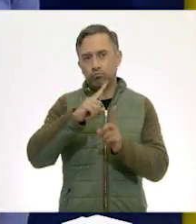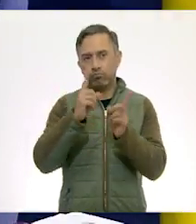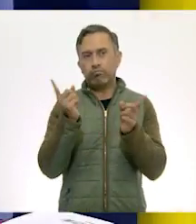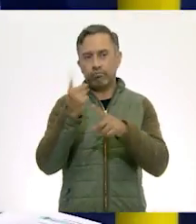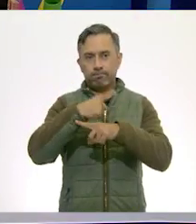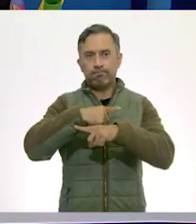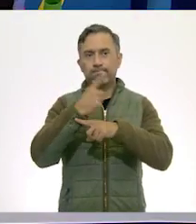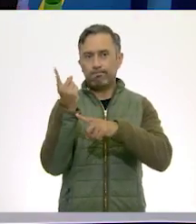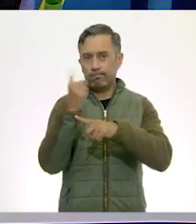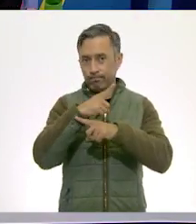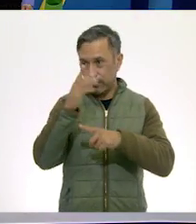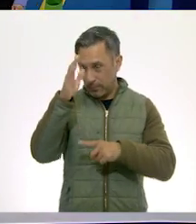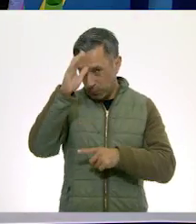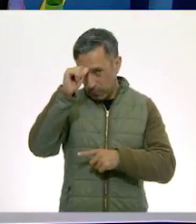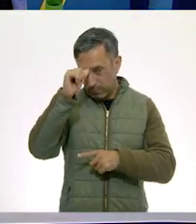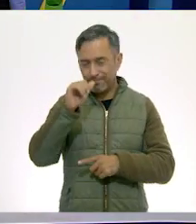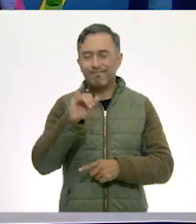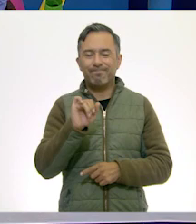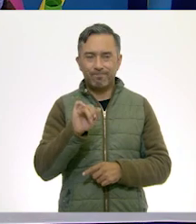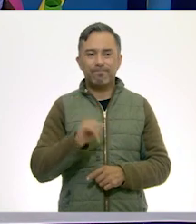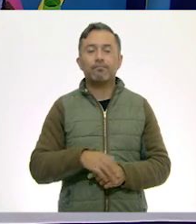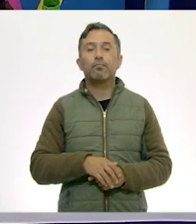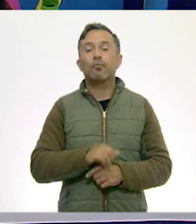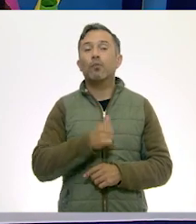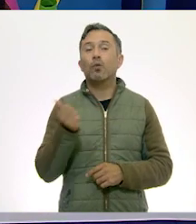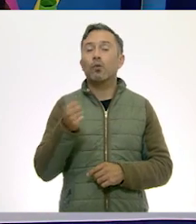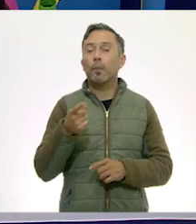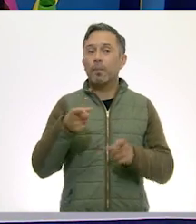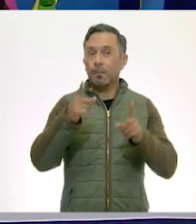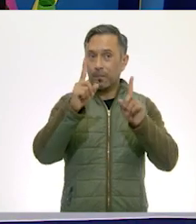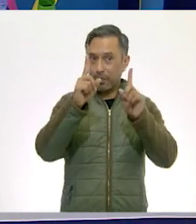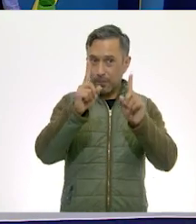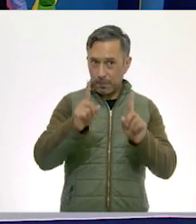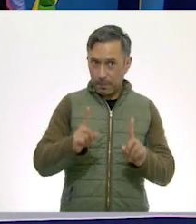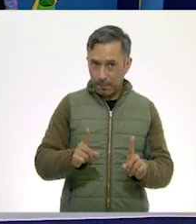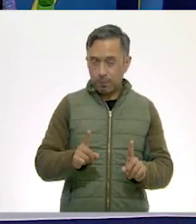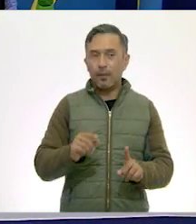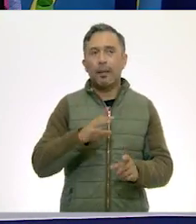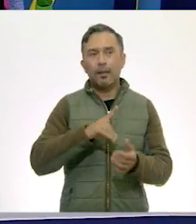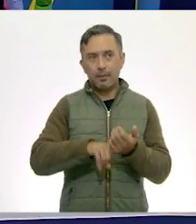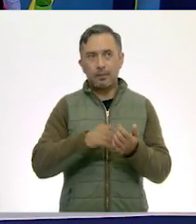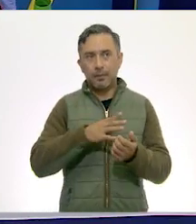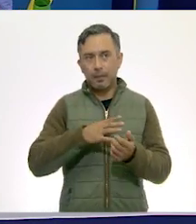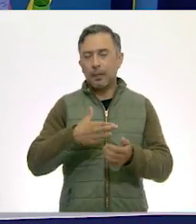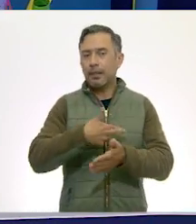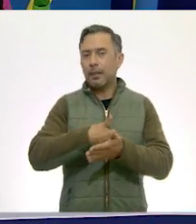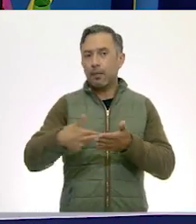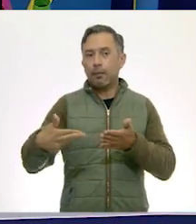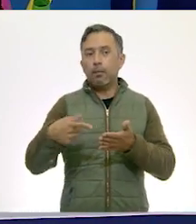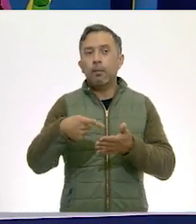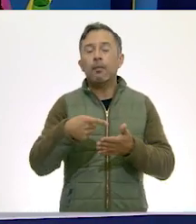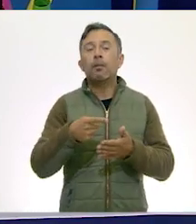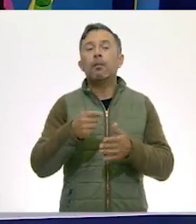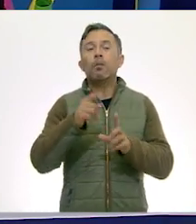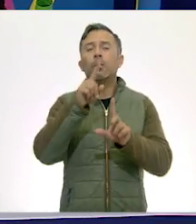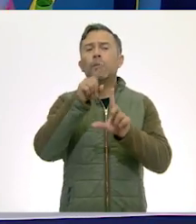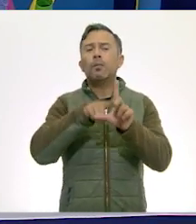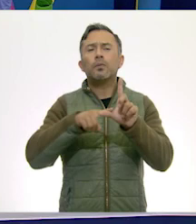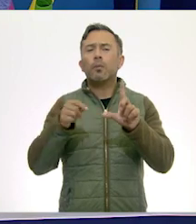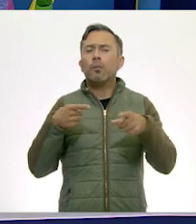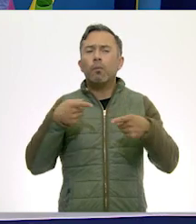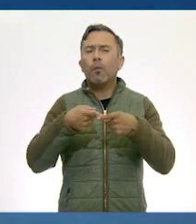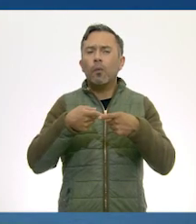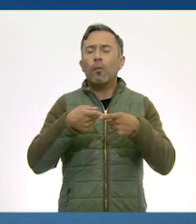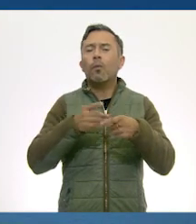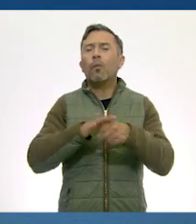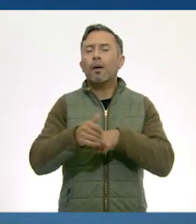acuerdo? De acuerdo. En las perpendiculares encontraríamos ángulos rectos que miden 90